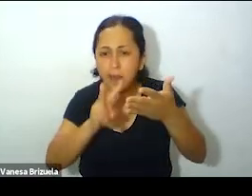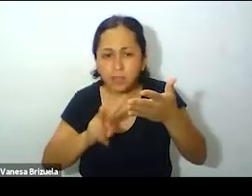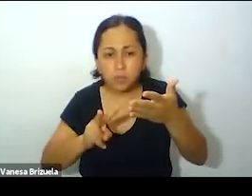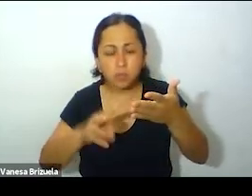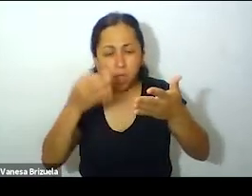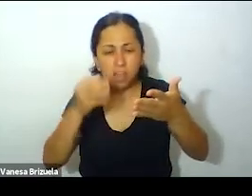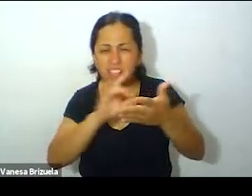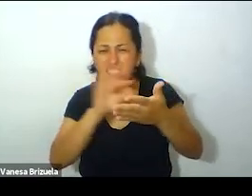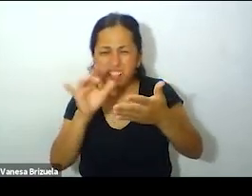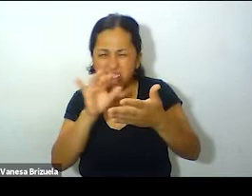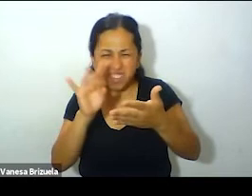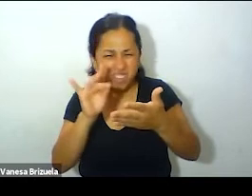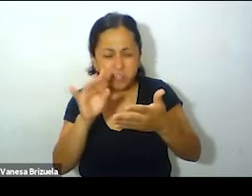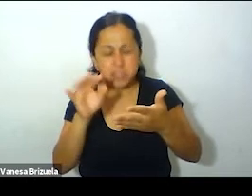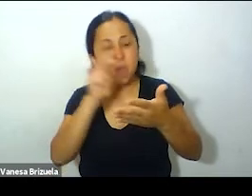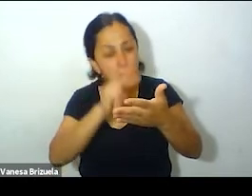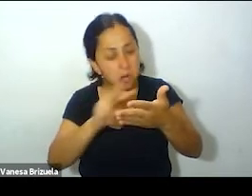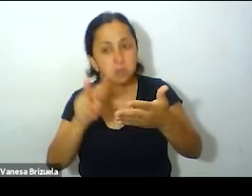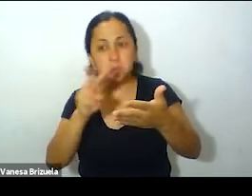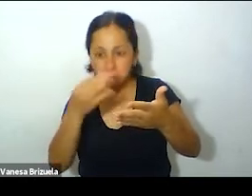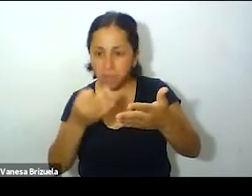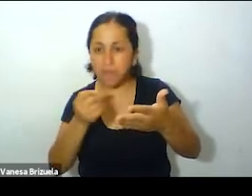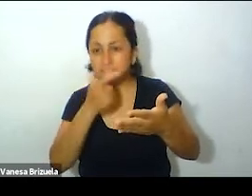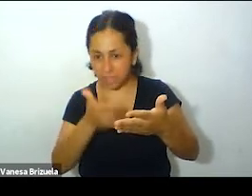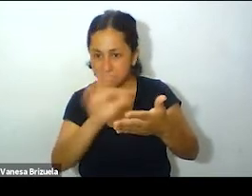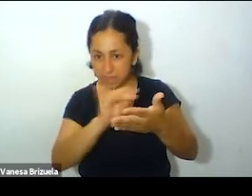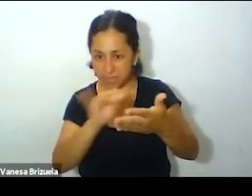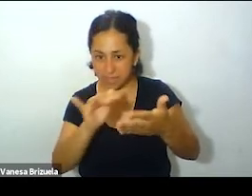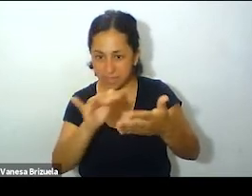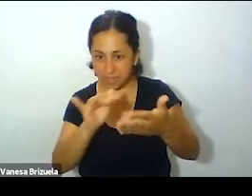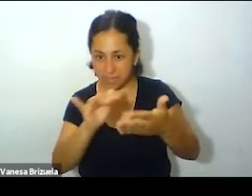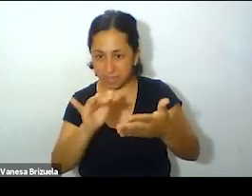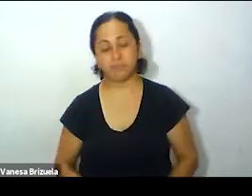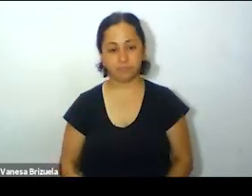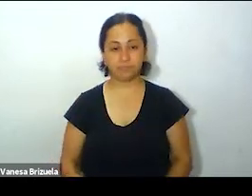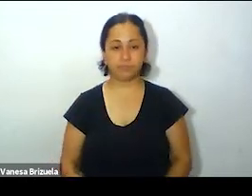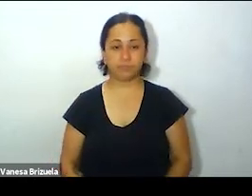la lectura con letras que sean muy complejas.